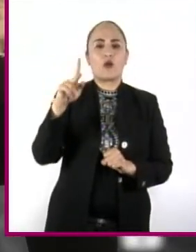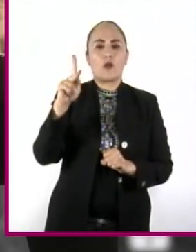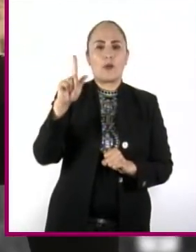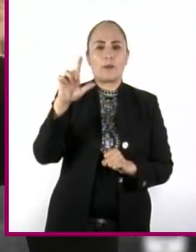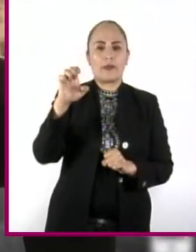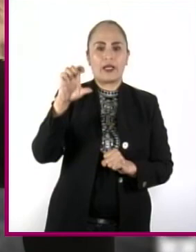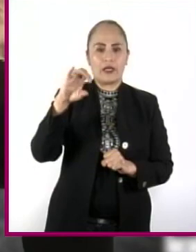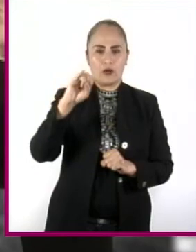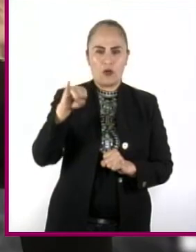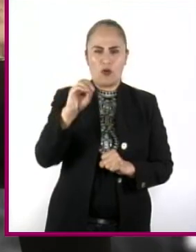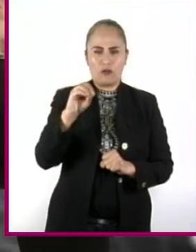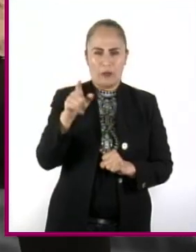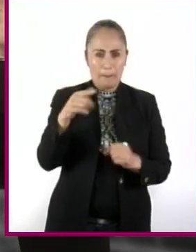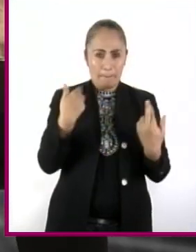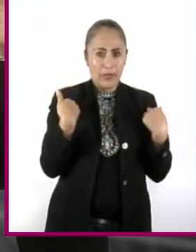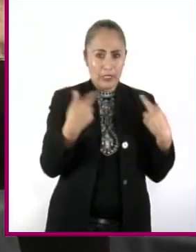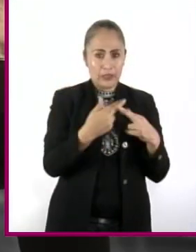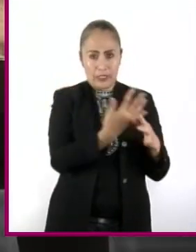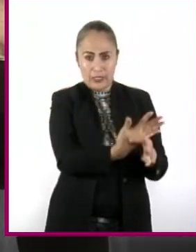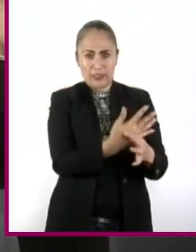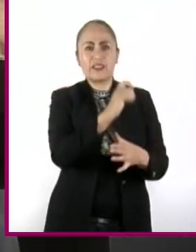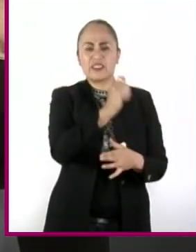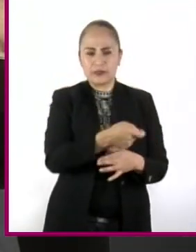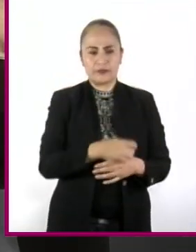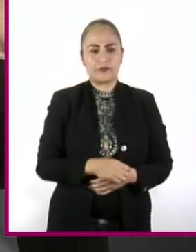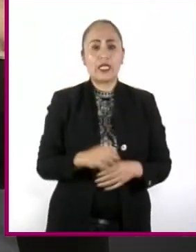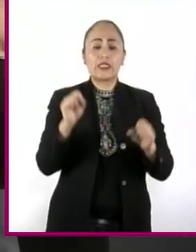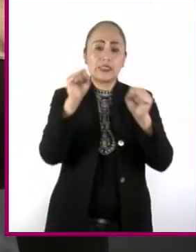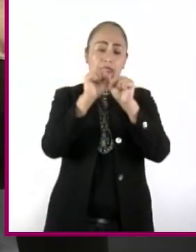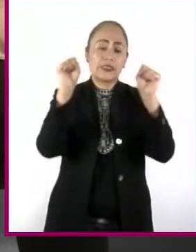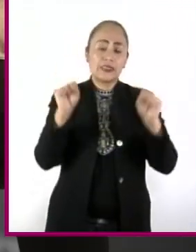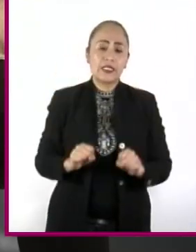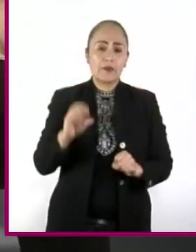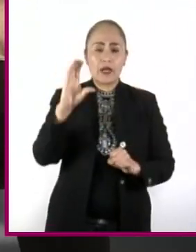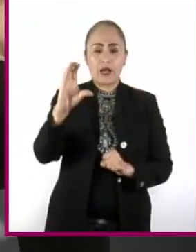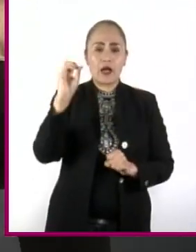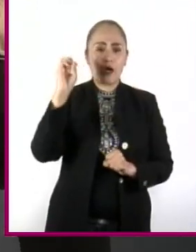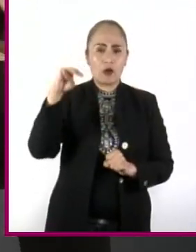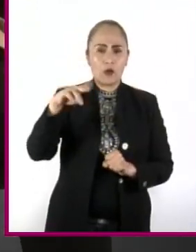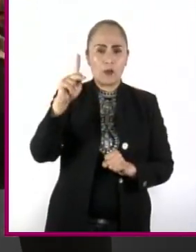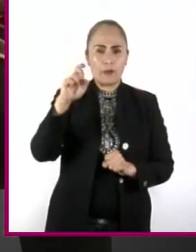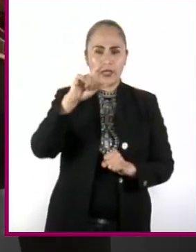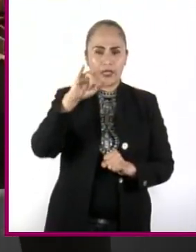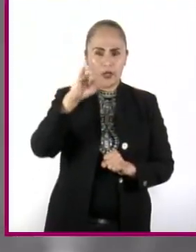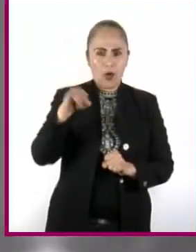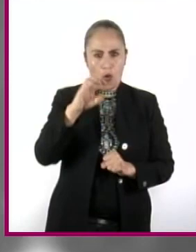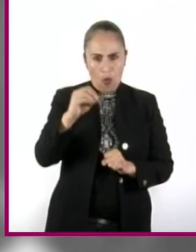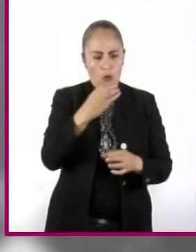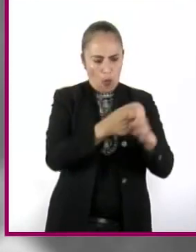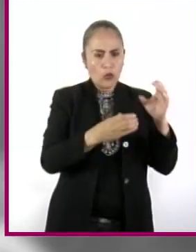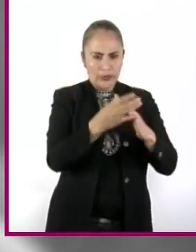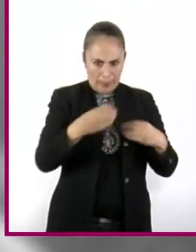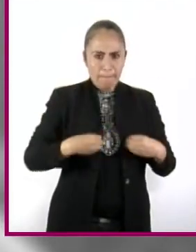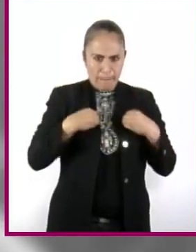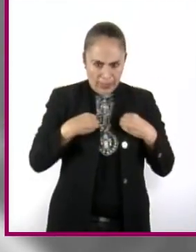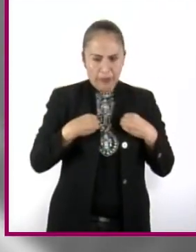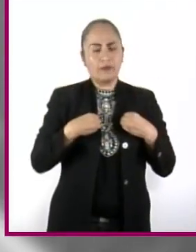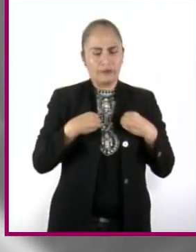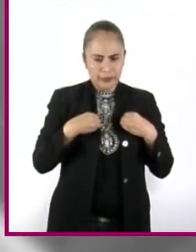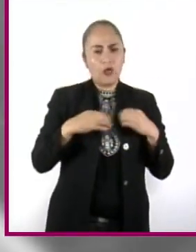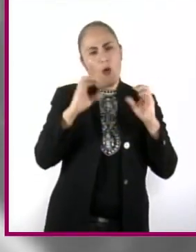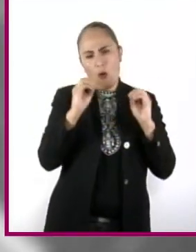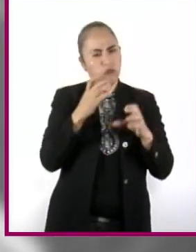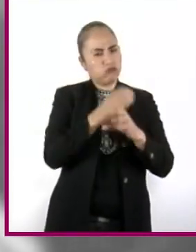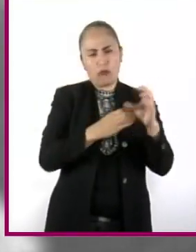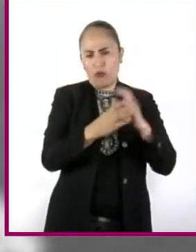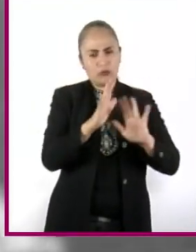profesora? Sí, un sistema complejo es un conjunto de cosas vivas o no vivas que interactúan entre sí